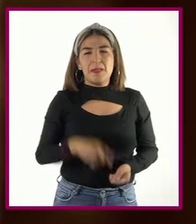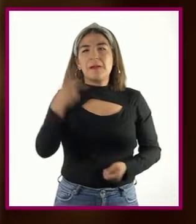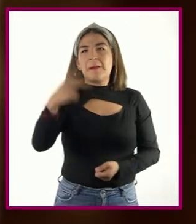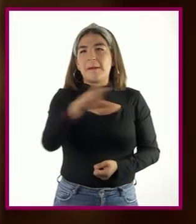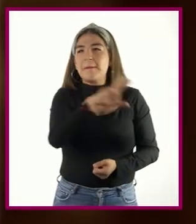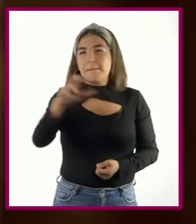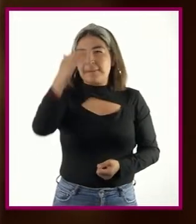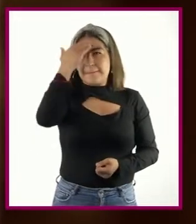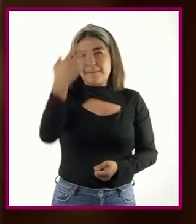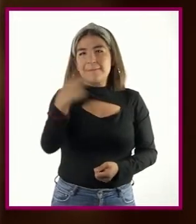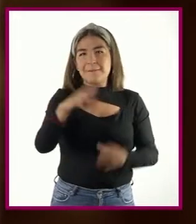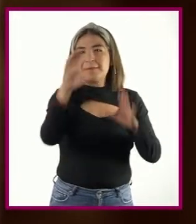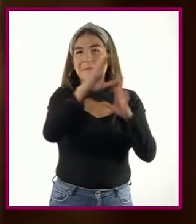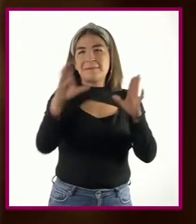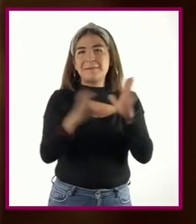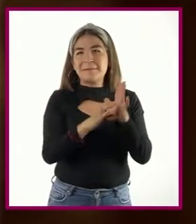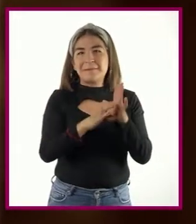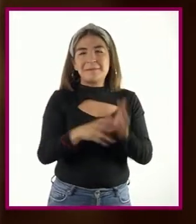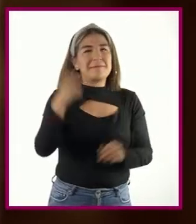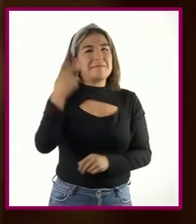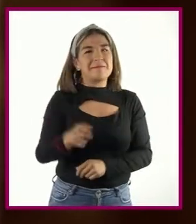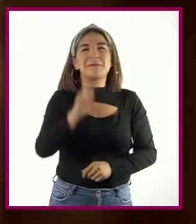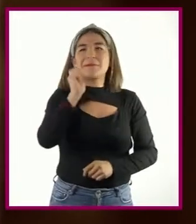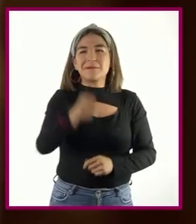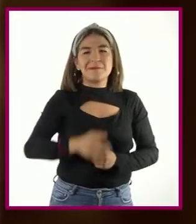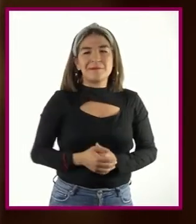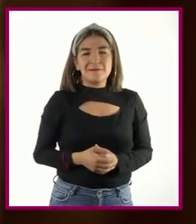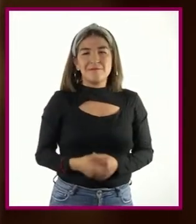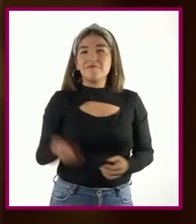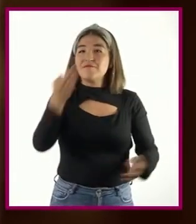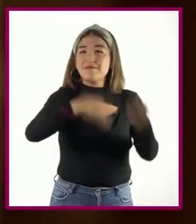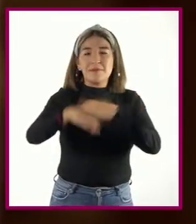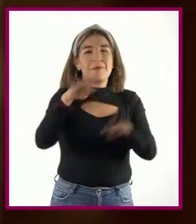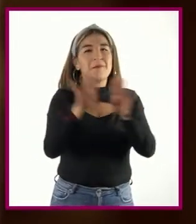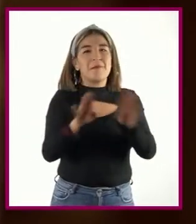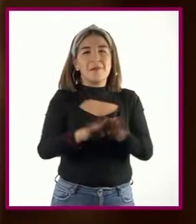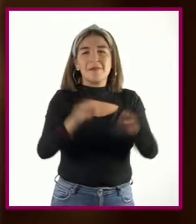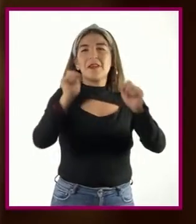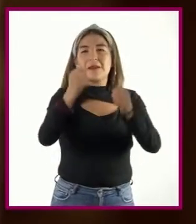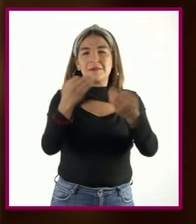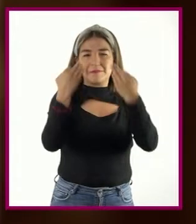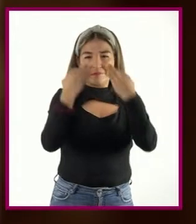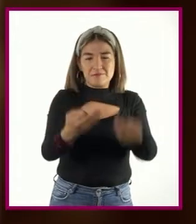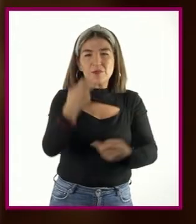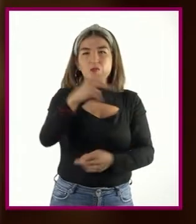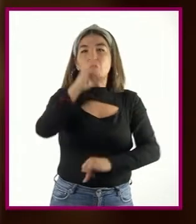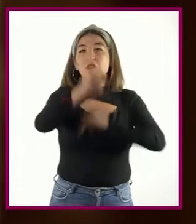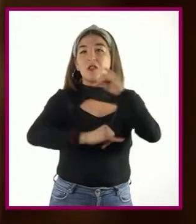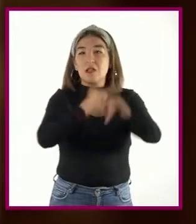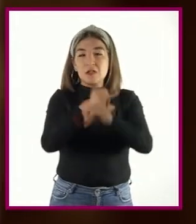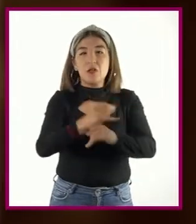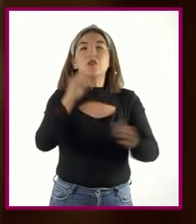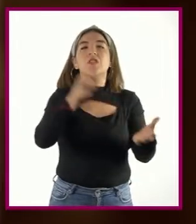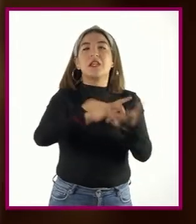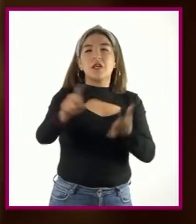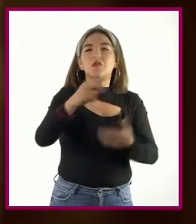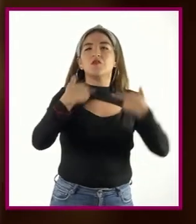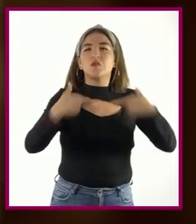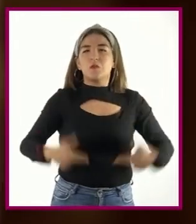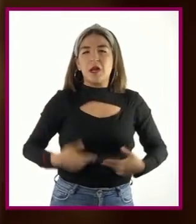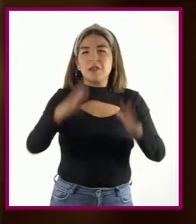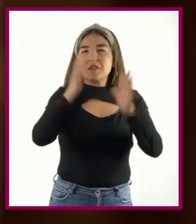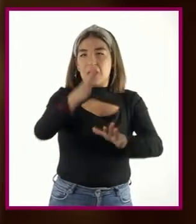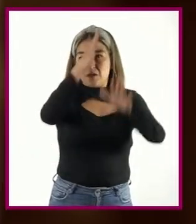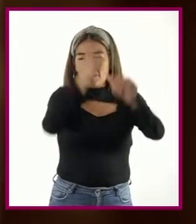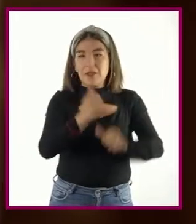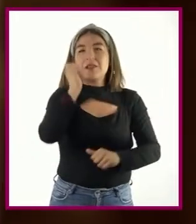reconocidos por la Constitución, aquellos que están en todos los tratados internacionales de derechos humanos que hablan de